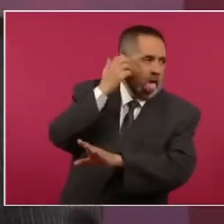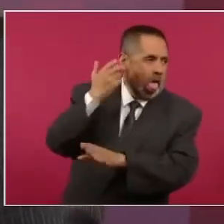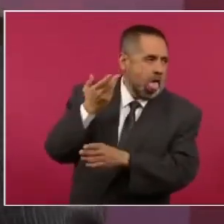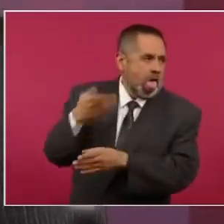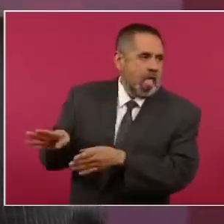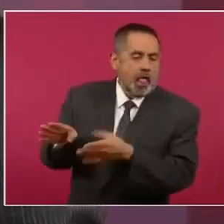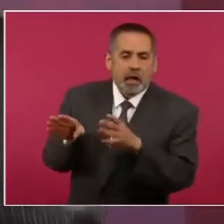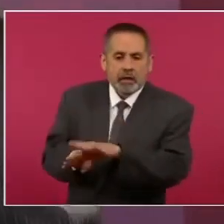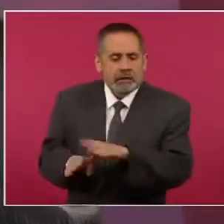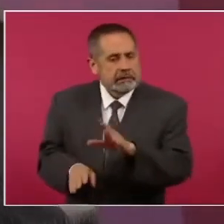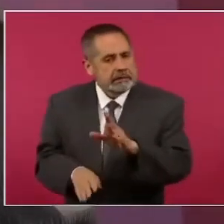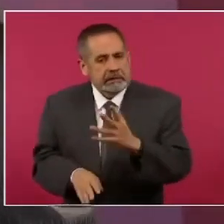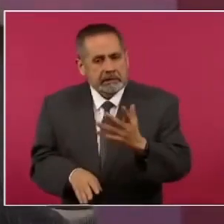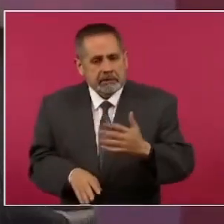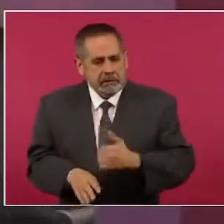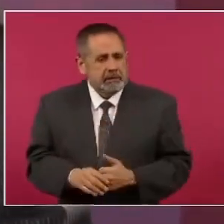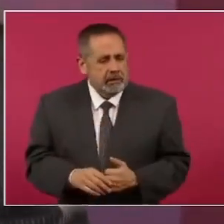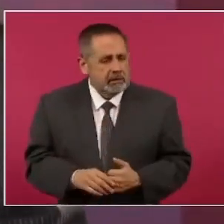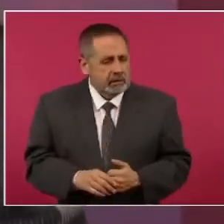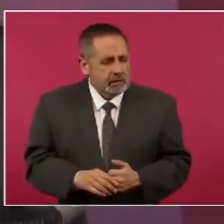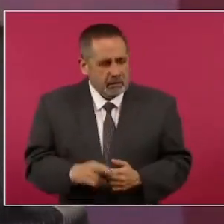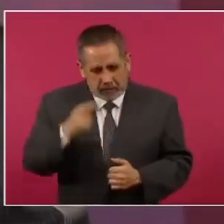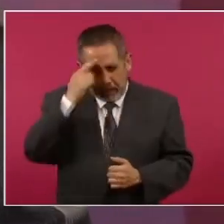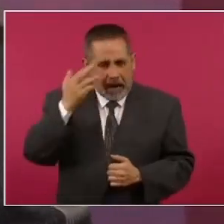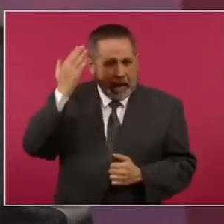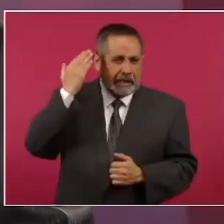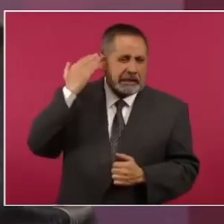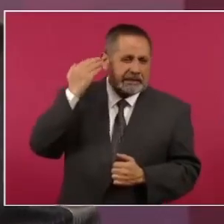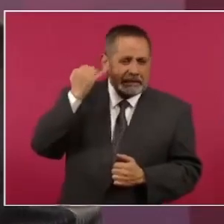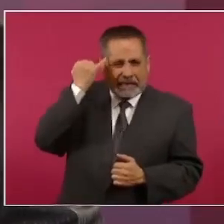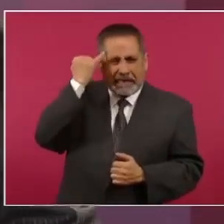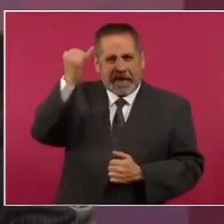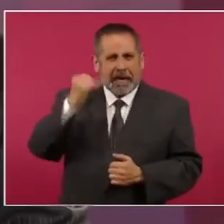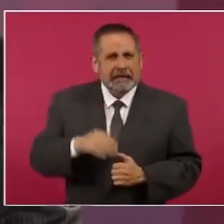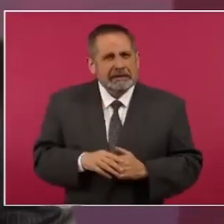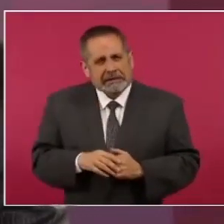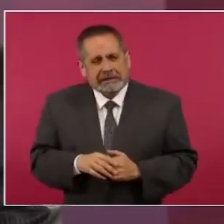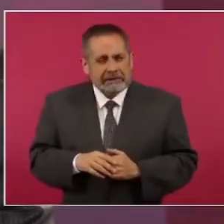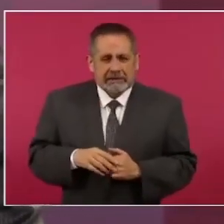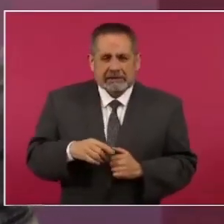porque se tenía la idea de que